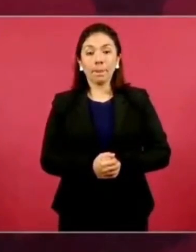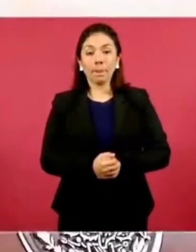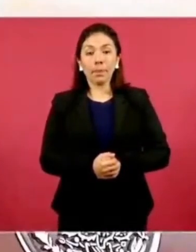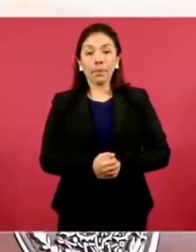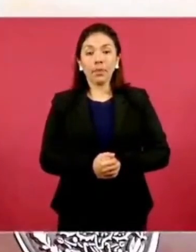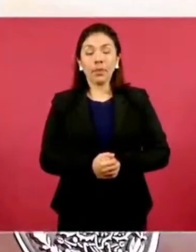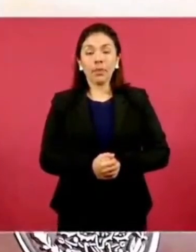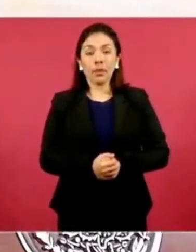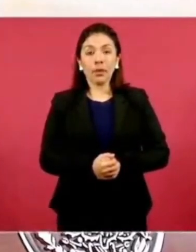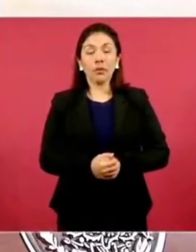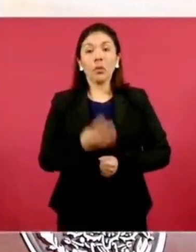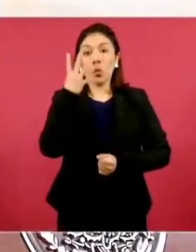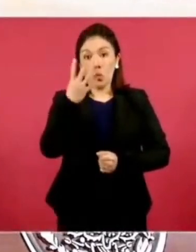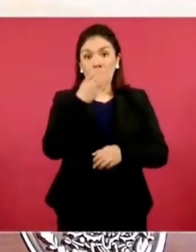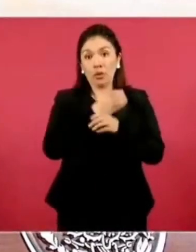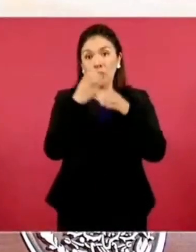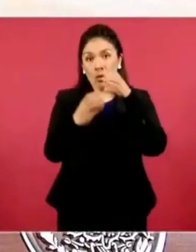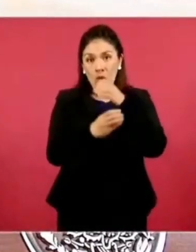Una,